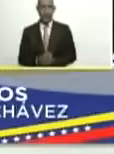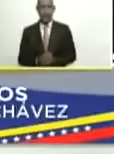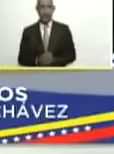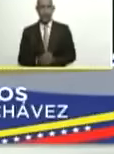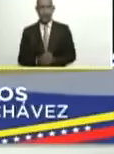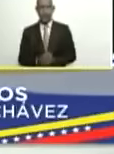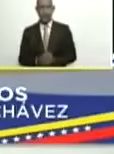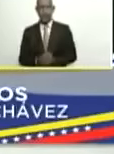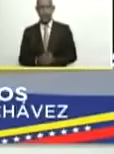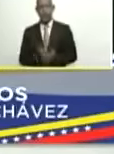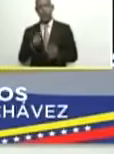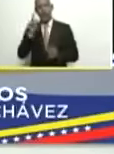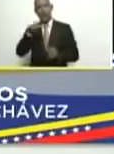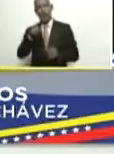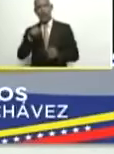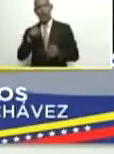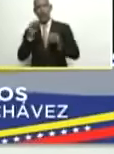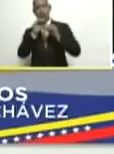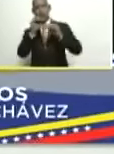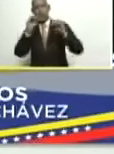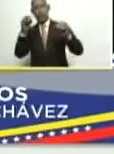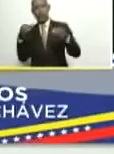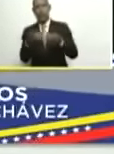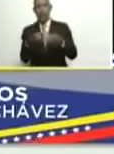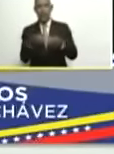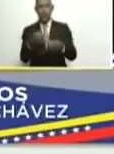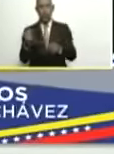y convocó a su equipo de trabajo.